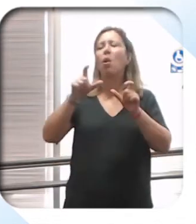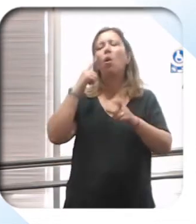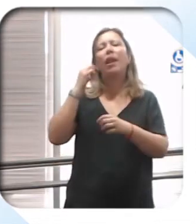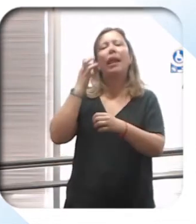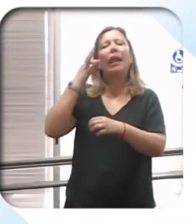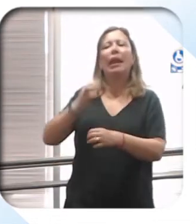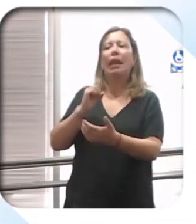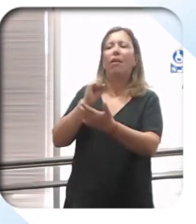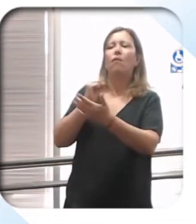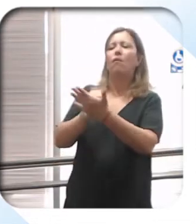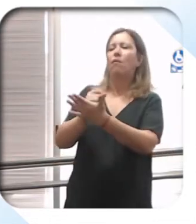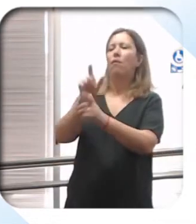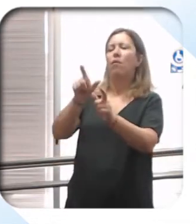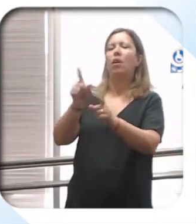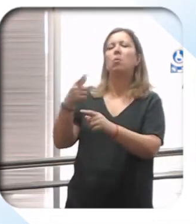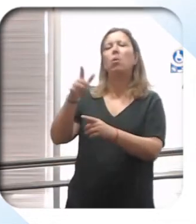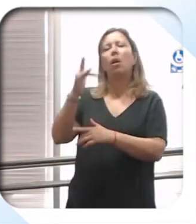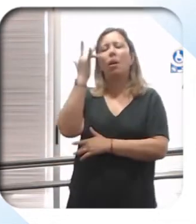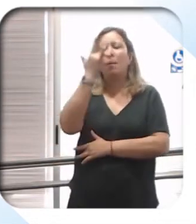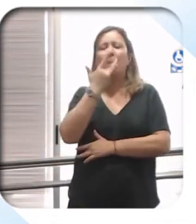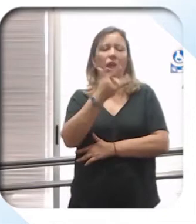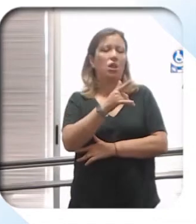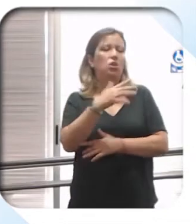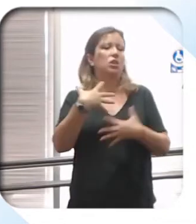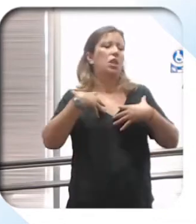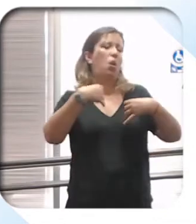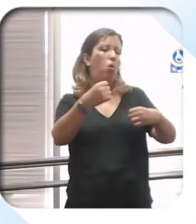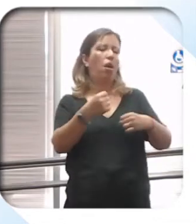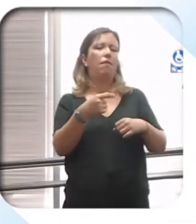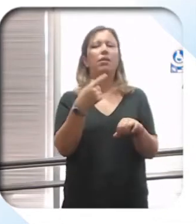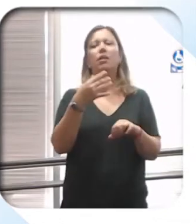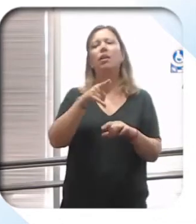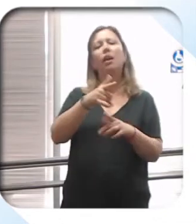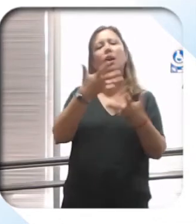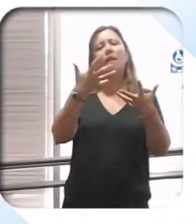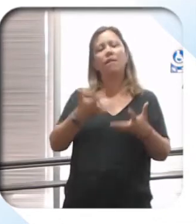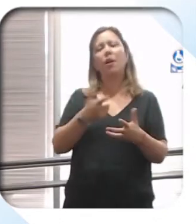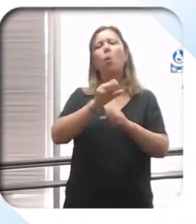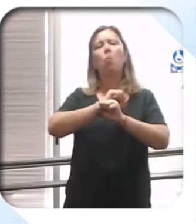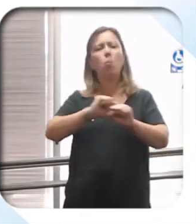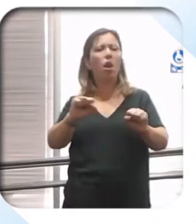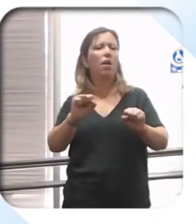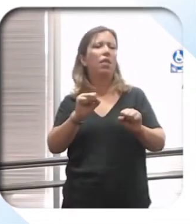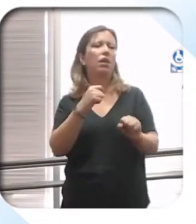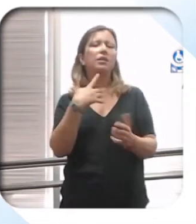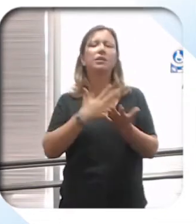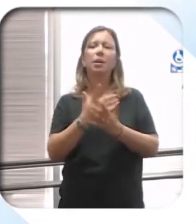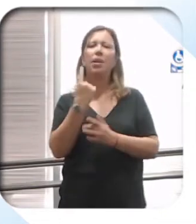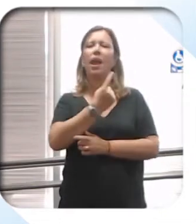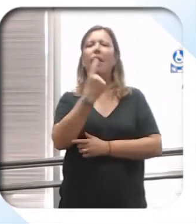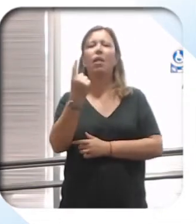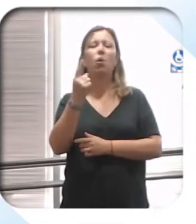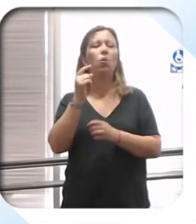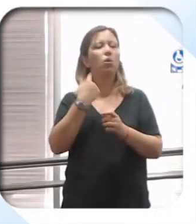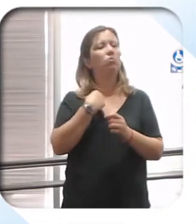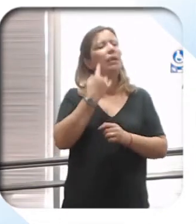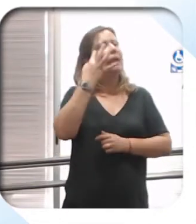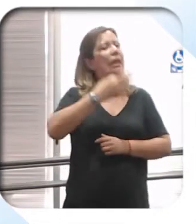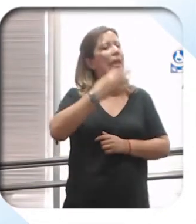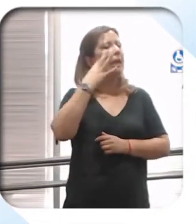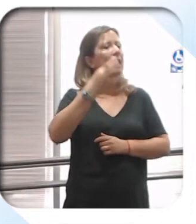poco de esto de lo bello, lo saludable, enfermedad, salud, deseable, apto. Entonces,